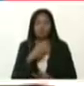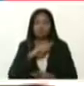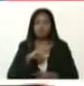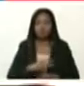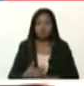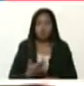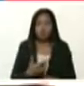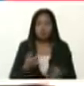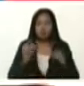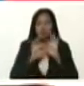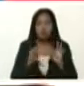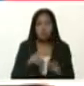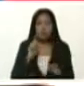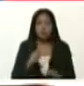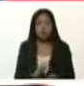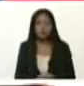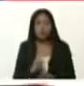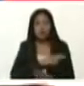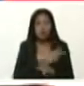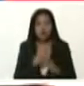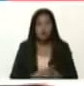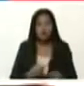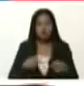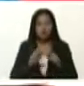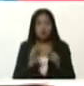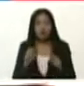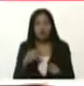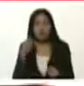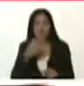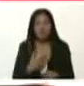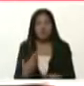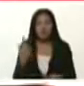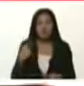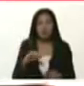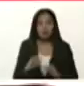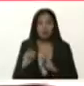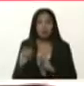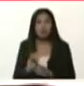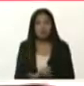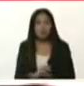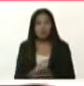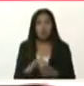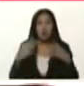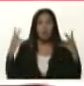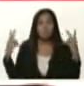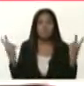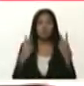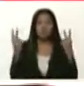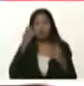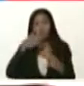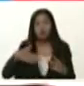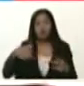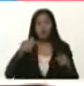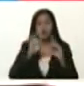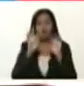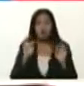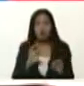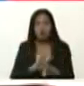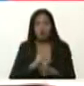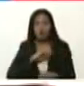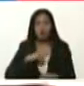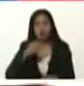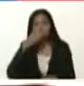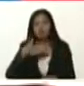prepotencia del poder que creen tener. Una gran victoria del pueblo. Y nuestro